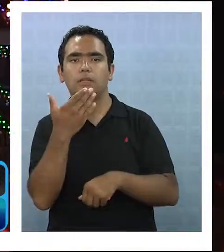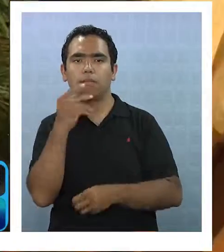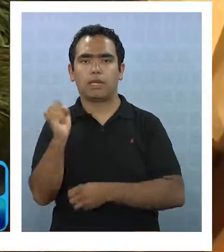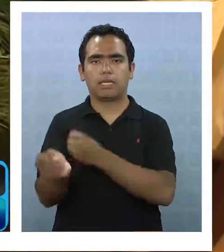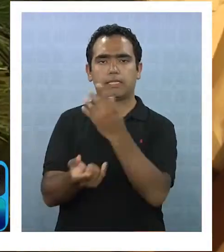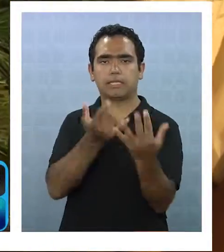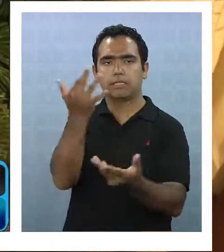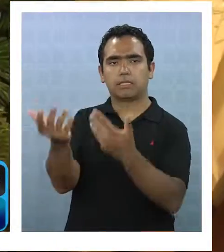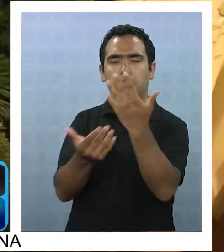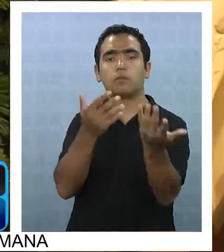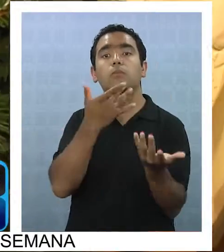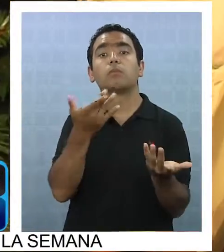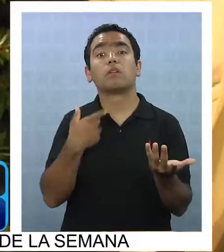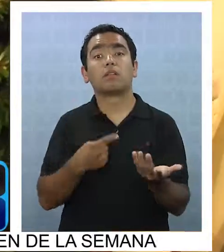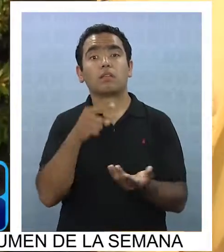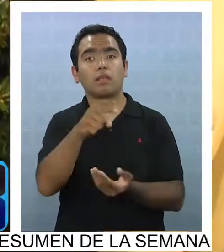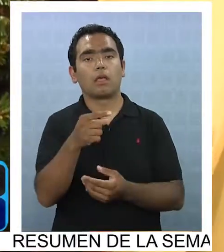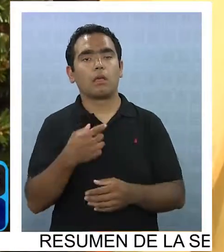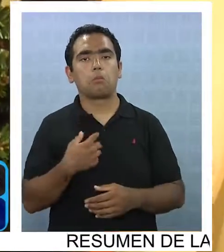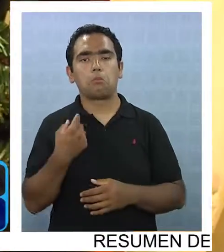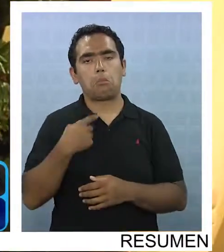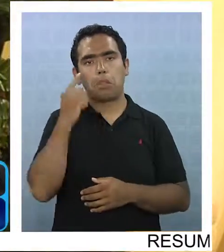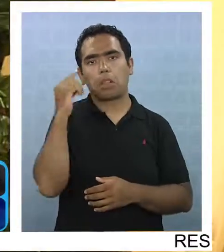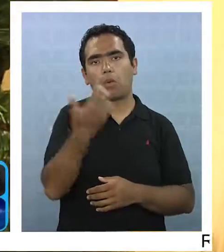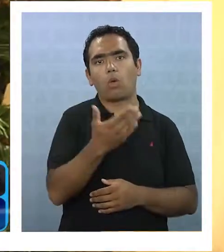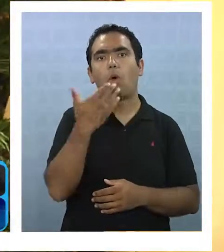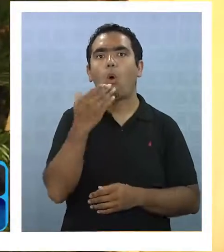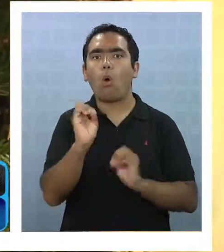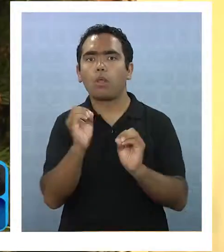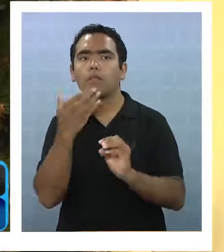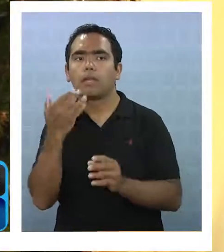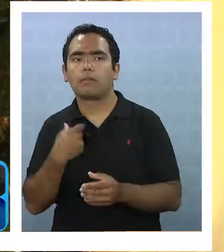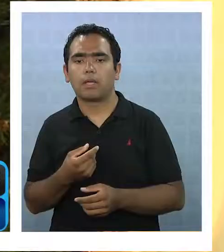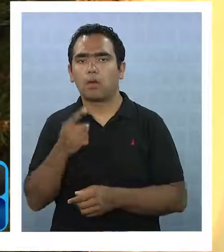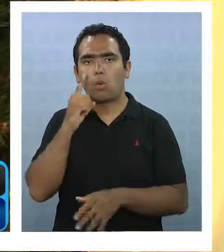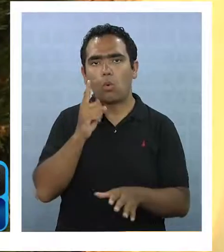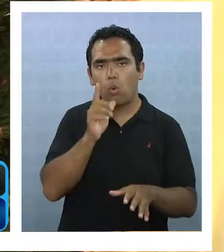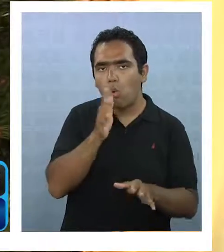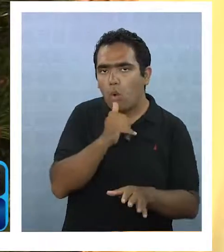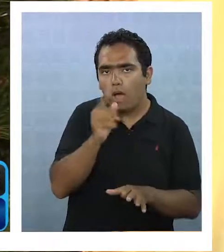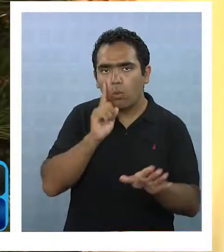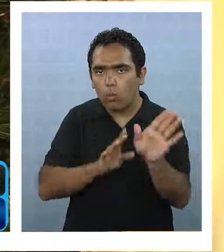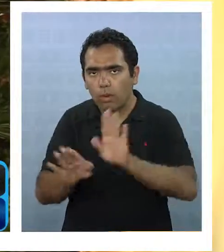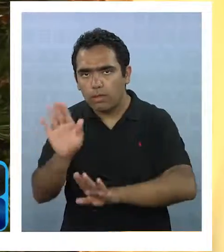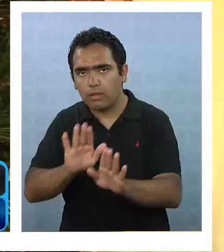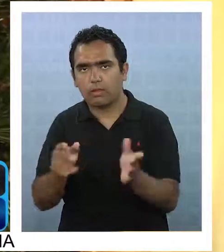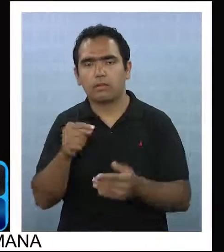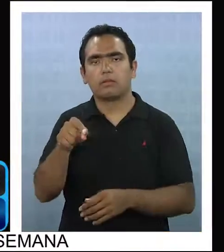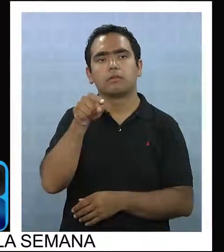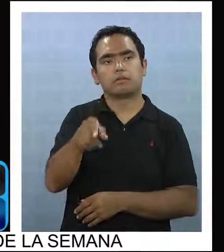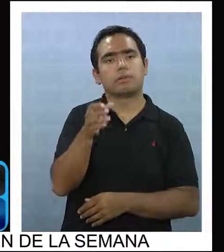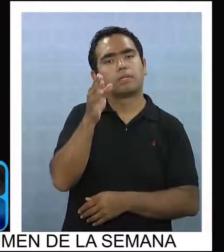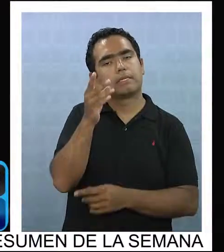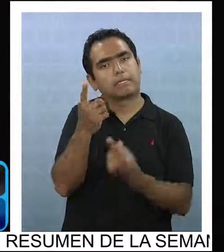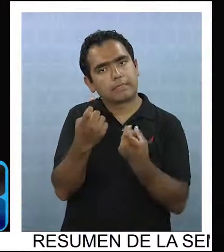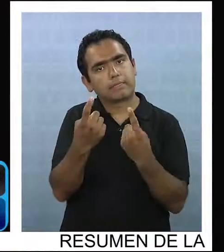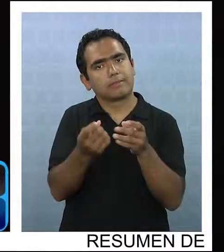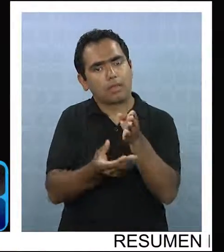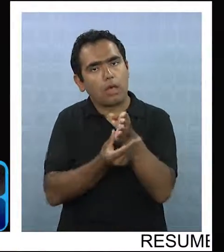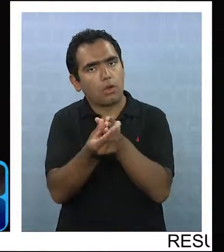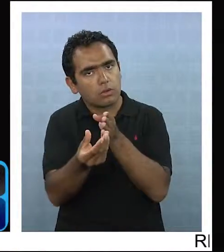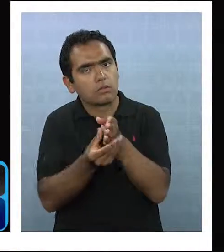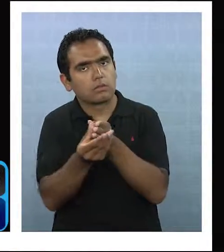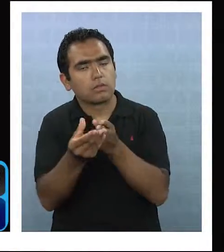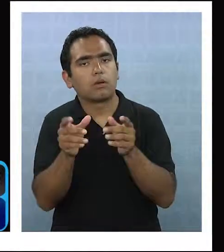mala calidad de los elementos y equipos eléctricos que se emplean. Frente a estos riesgos, es conveniente atender recomendaciones de